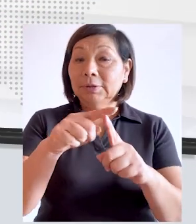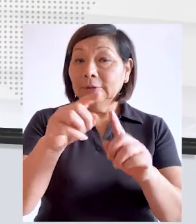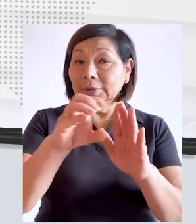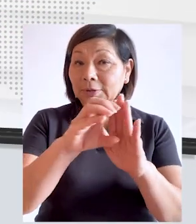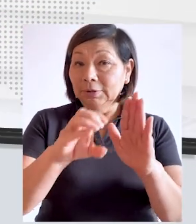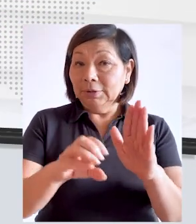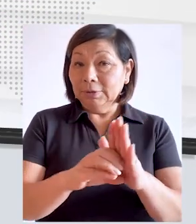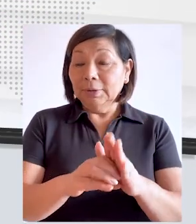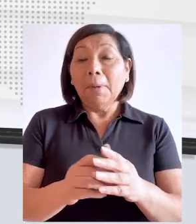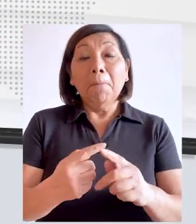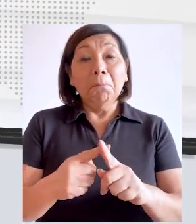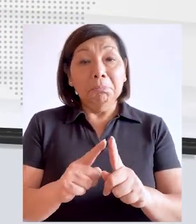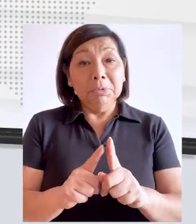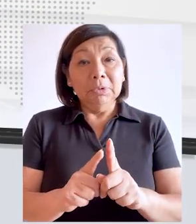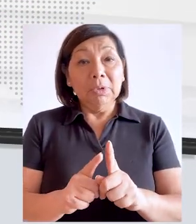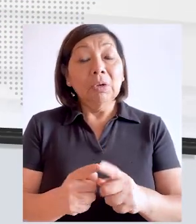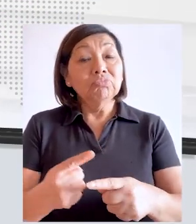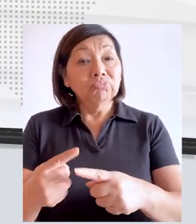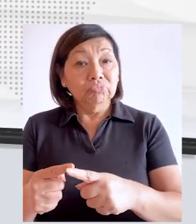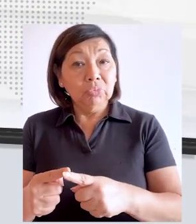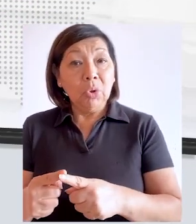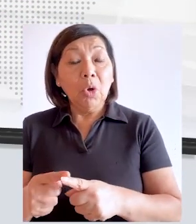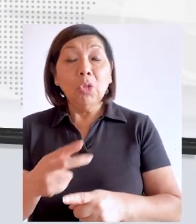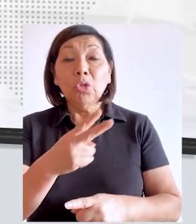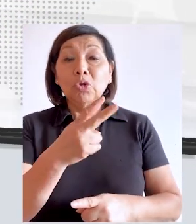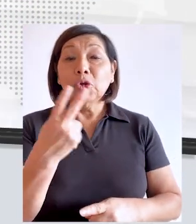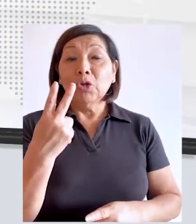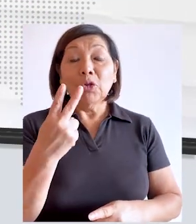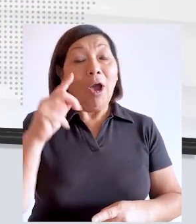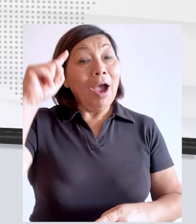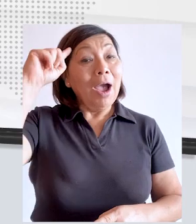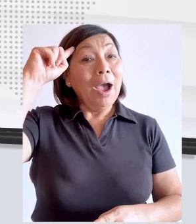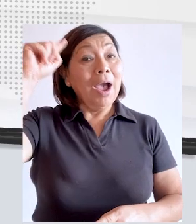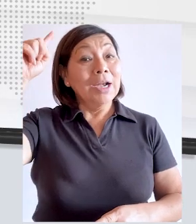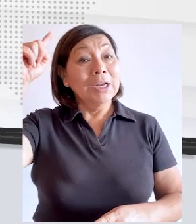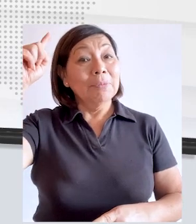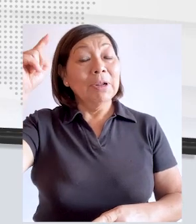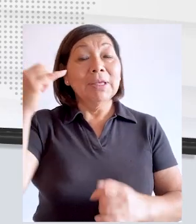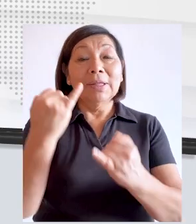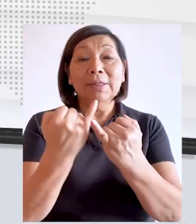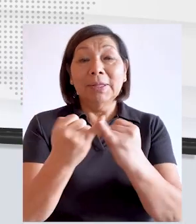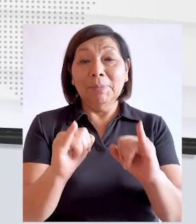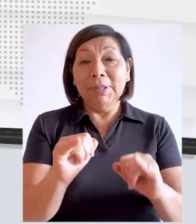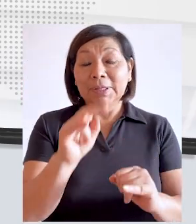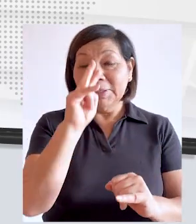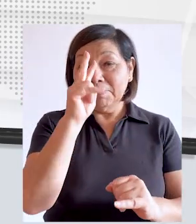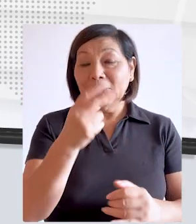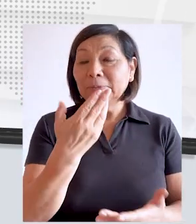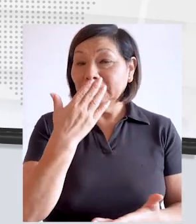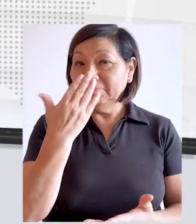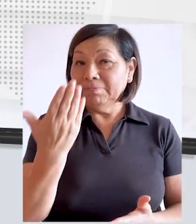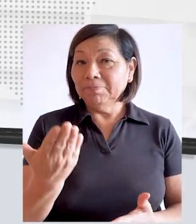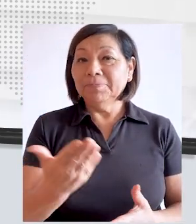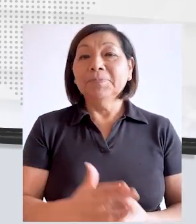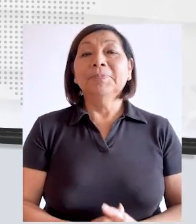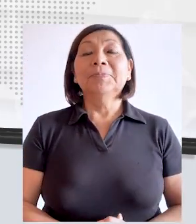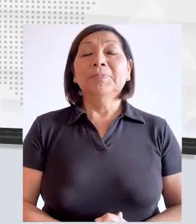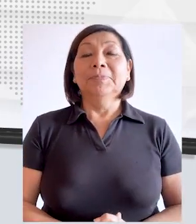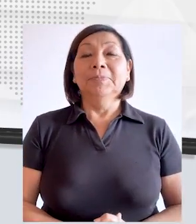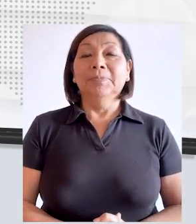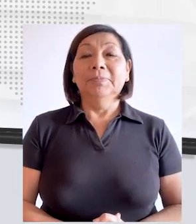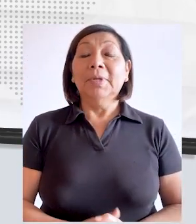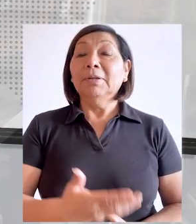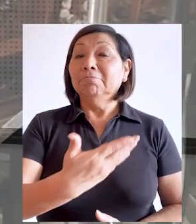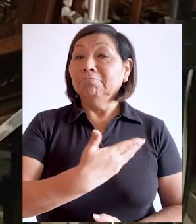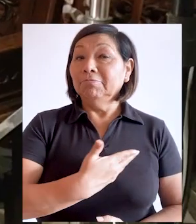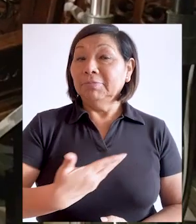Magistrados del Tribunal Constitucional participaron de las actividades por el 202 aniversario de la independencia del Perú. Adelante con el